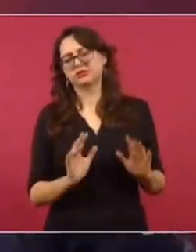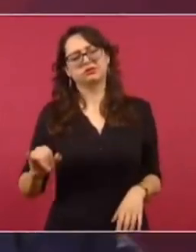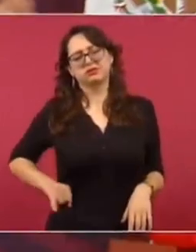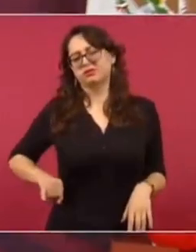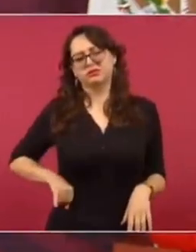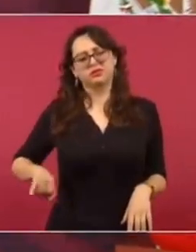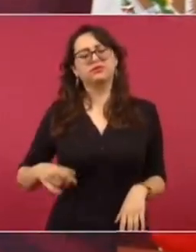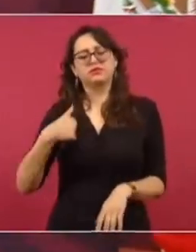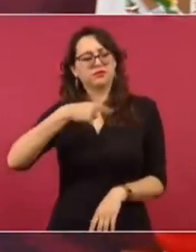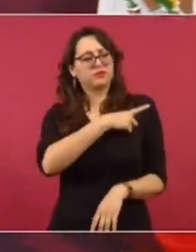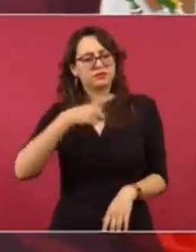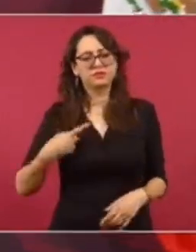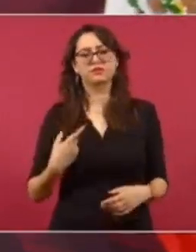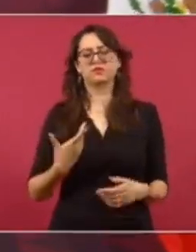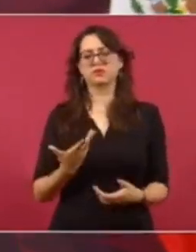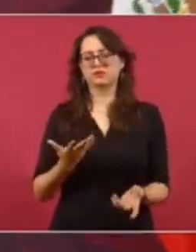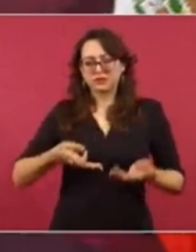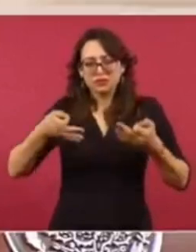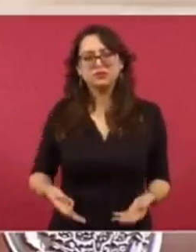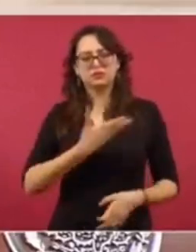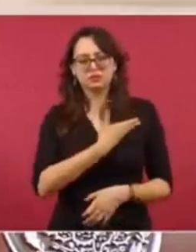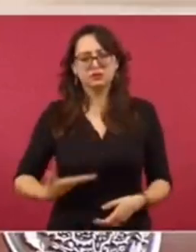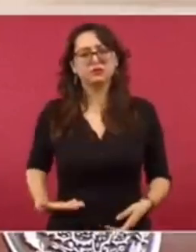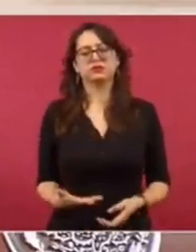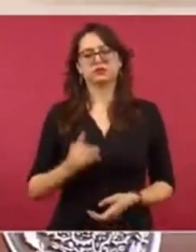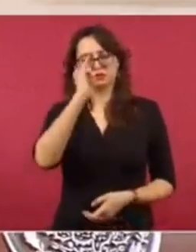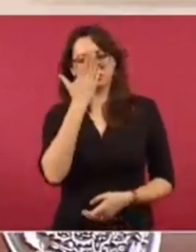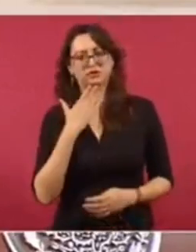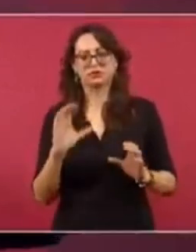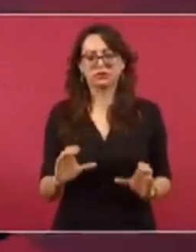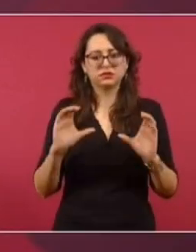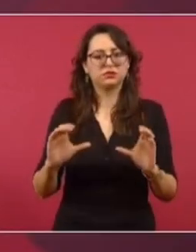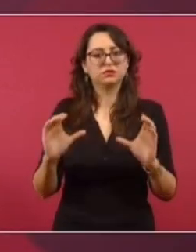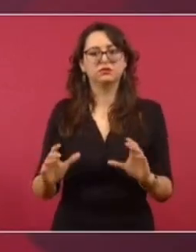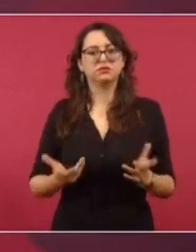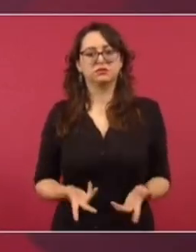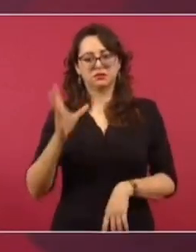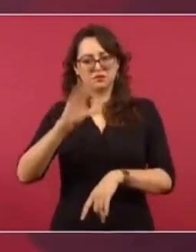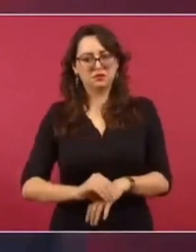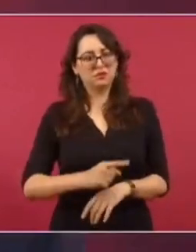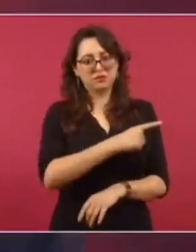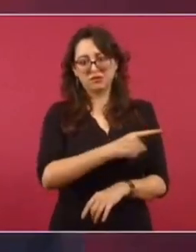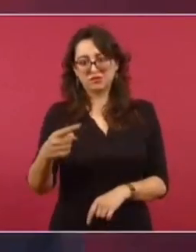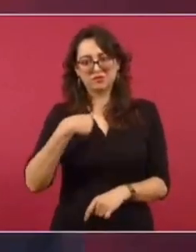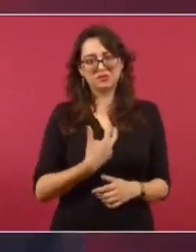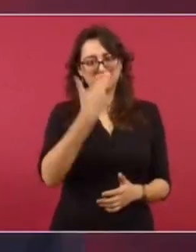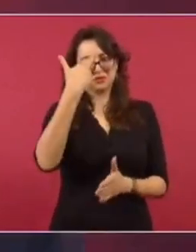para tener fama, pueden faltarme el respeto,